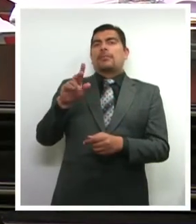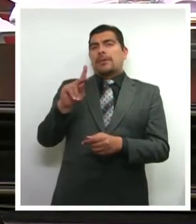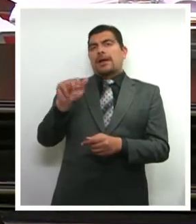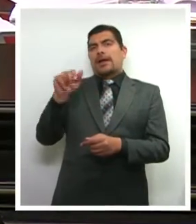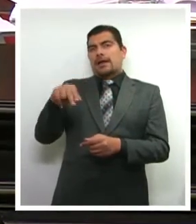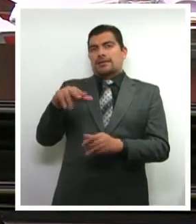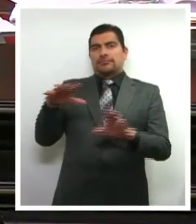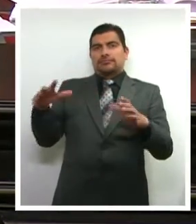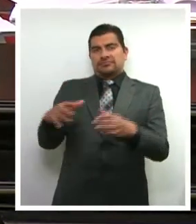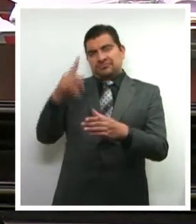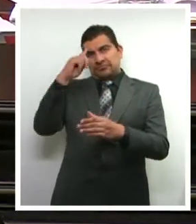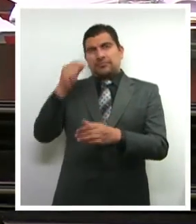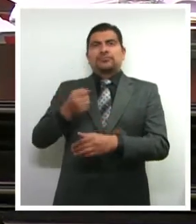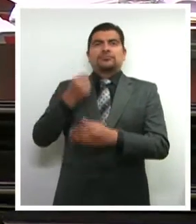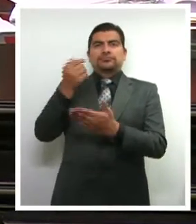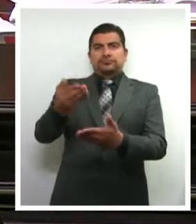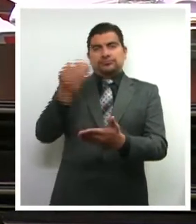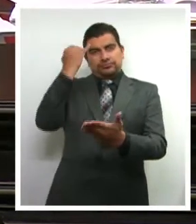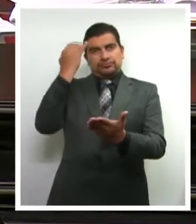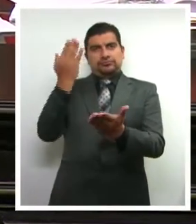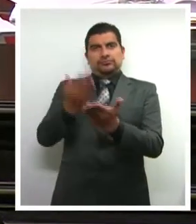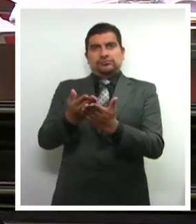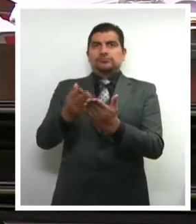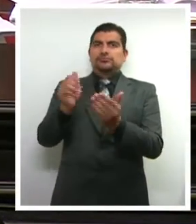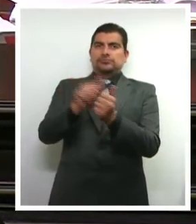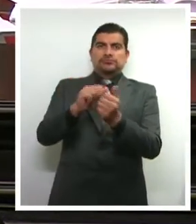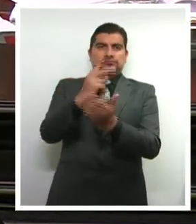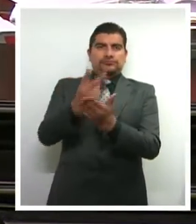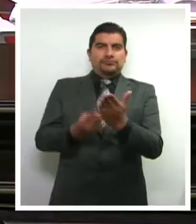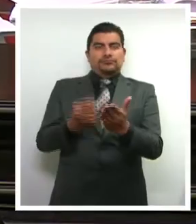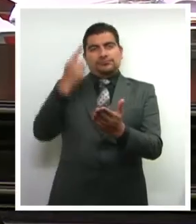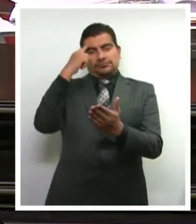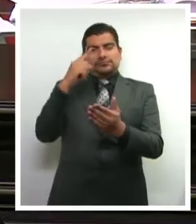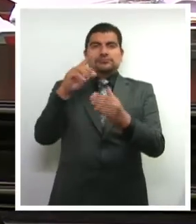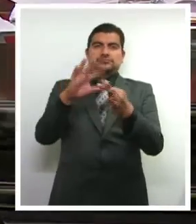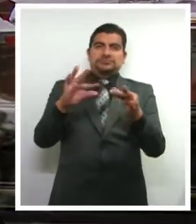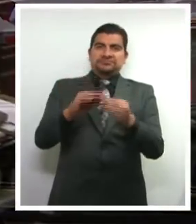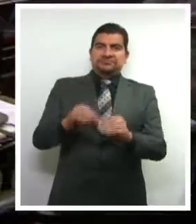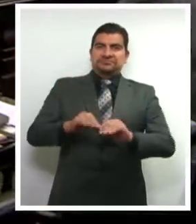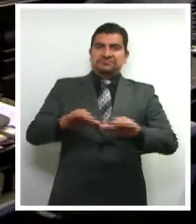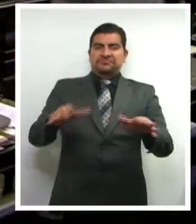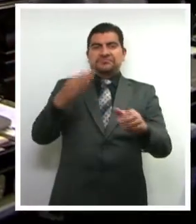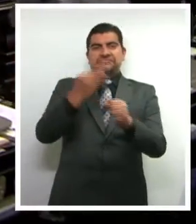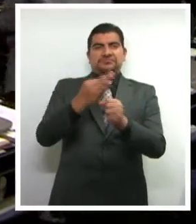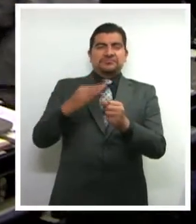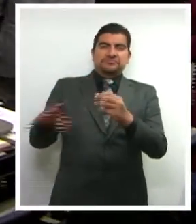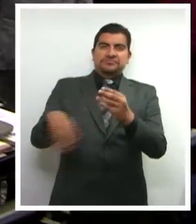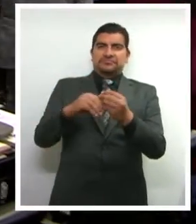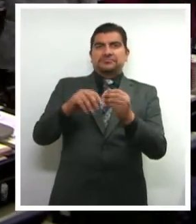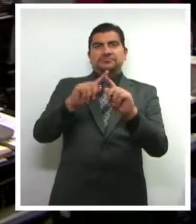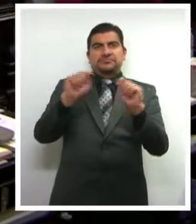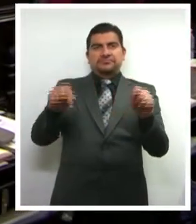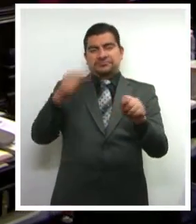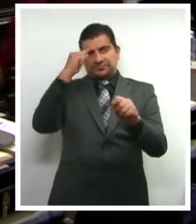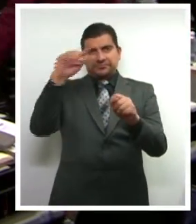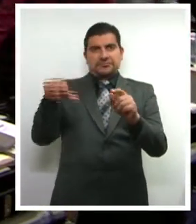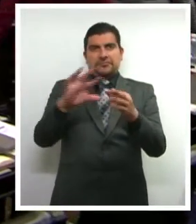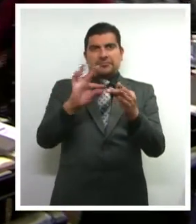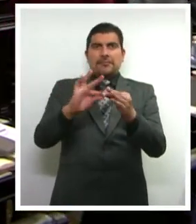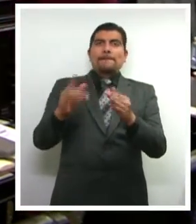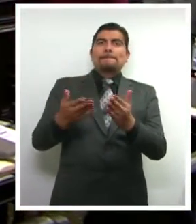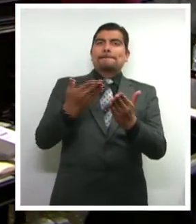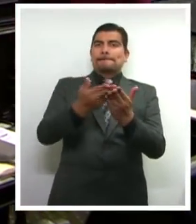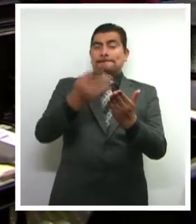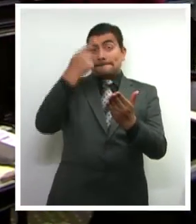Nacional, para presentar iniciativa con proyecto de decreto por el que se adiciona un título preliminar a la sección